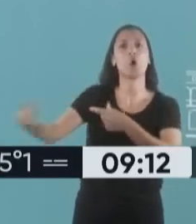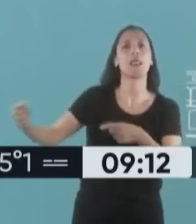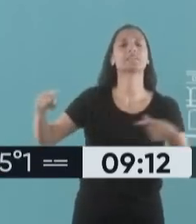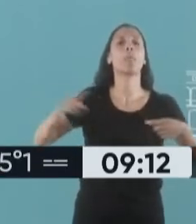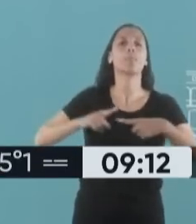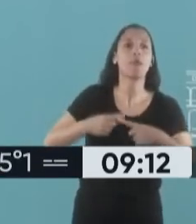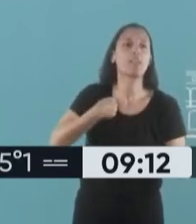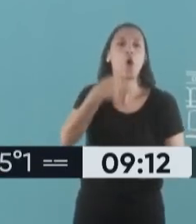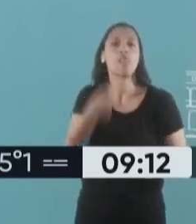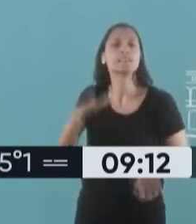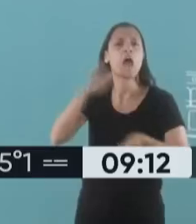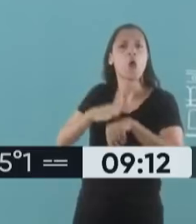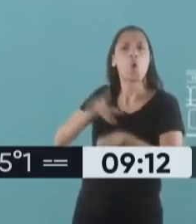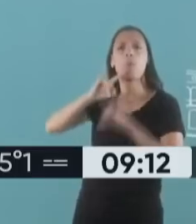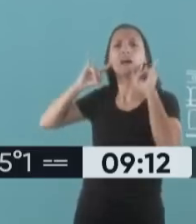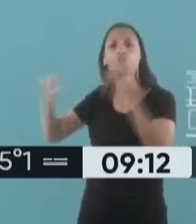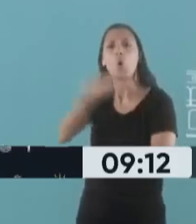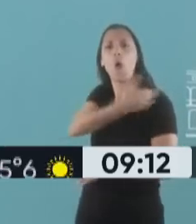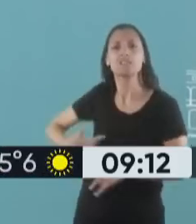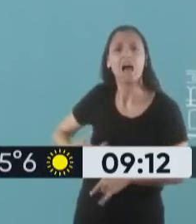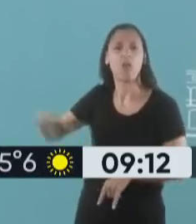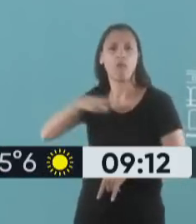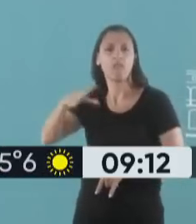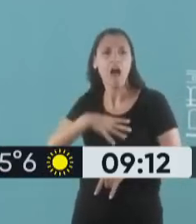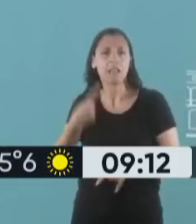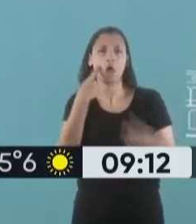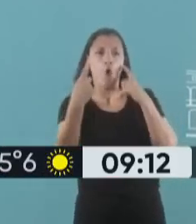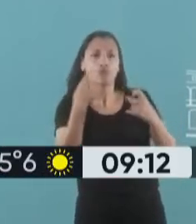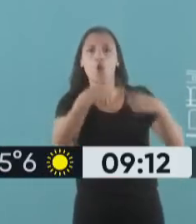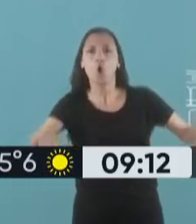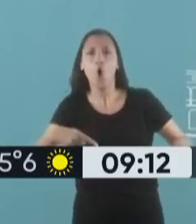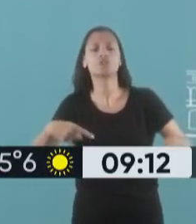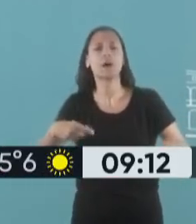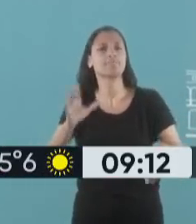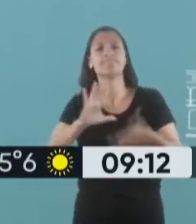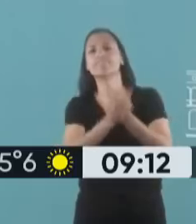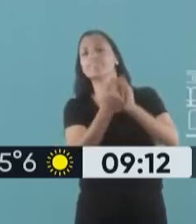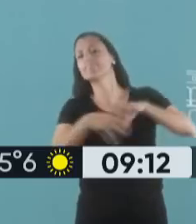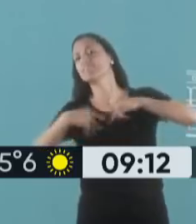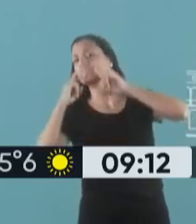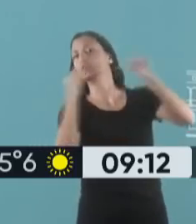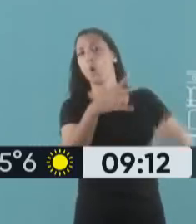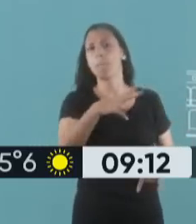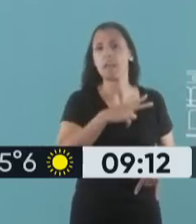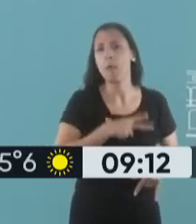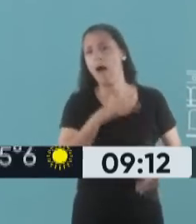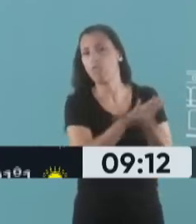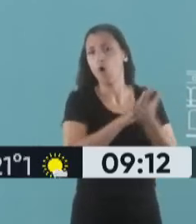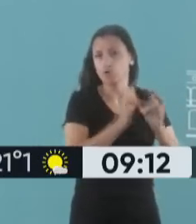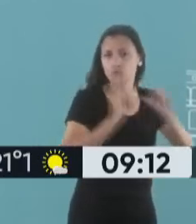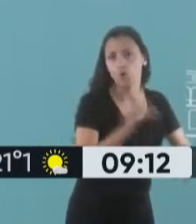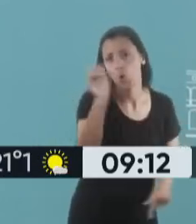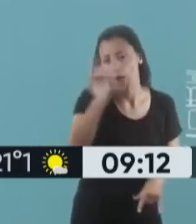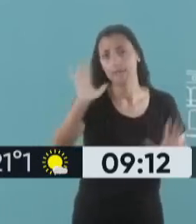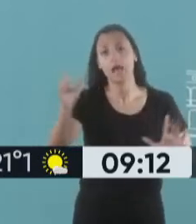diciendo que el Estado no se haga cargo de nada, de ningún servicio, de ninguna prestación, que deje todo en manos de los privados, y en algunos casos